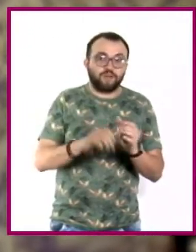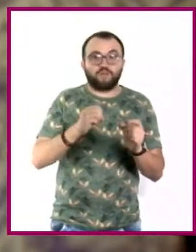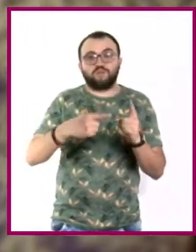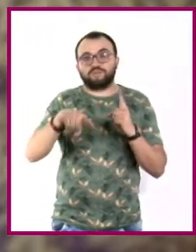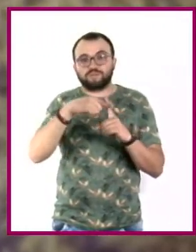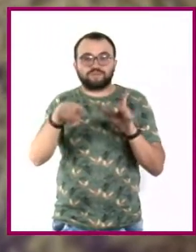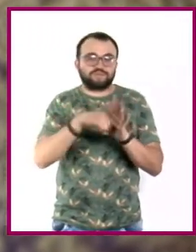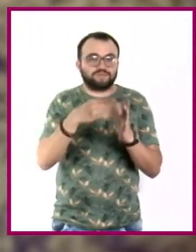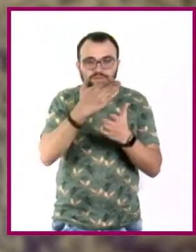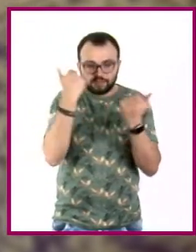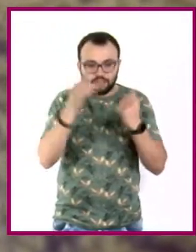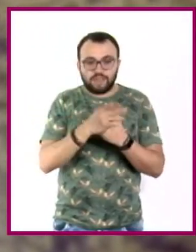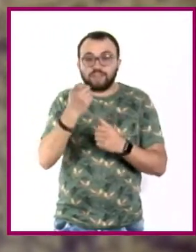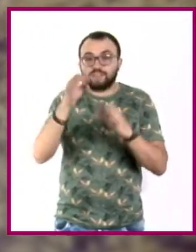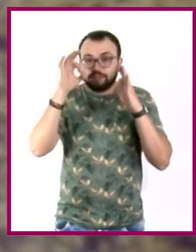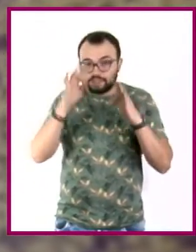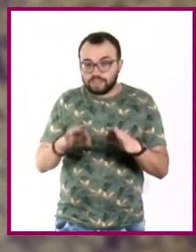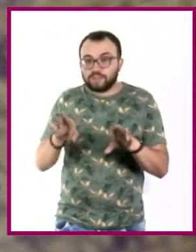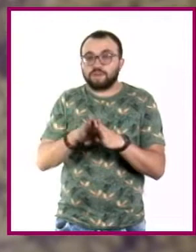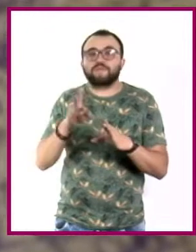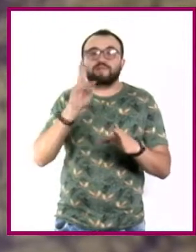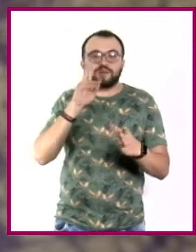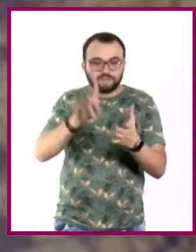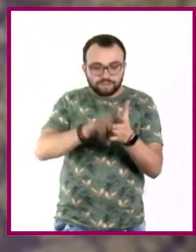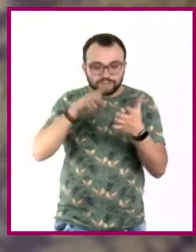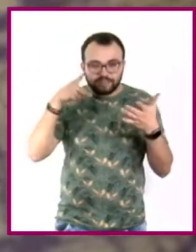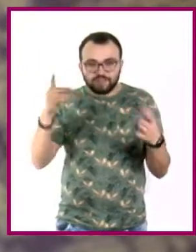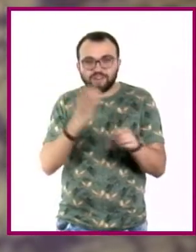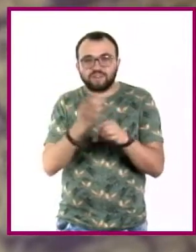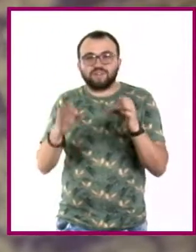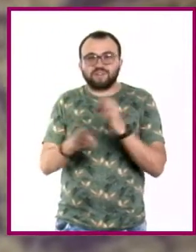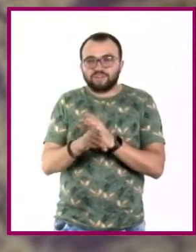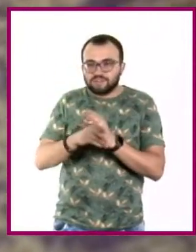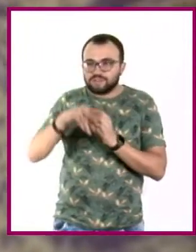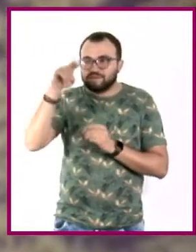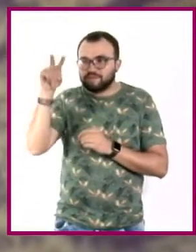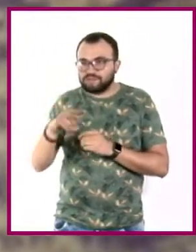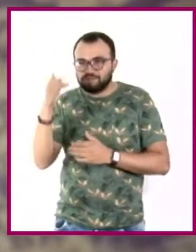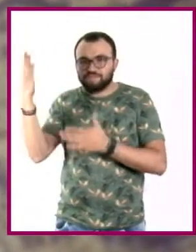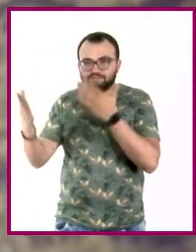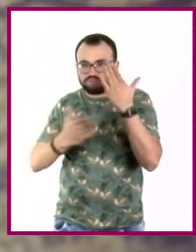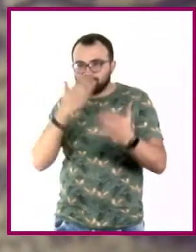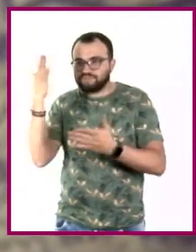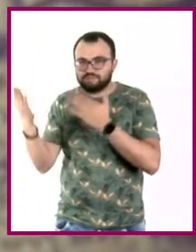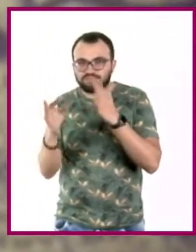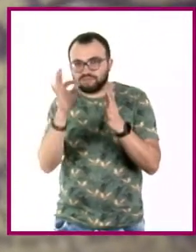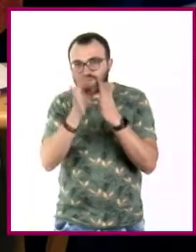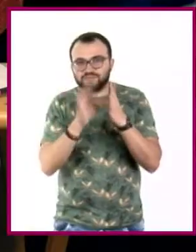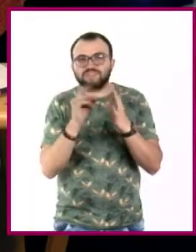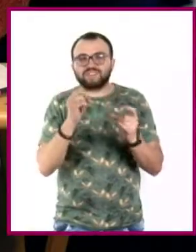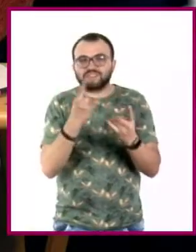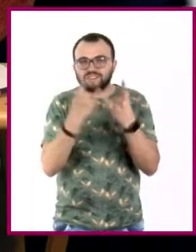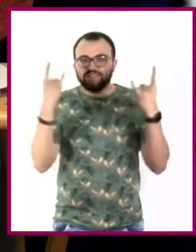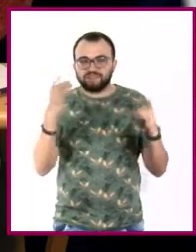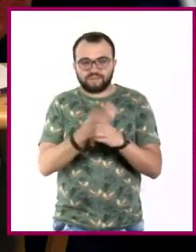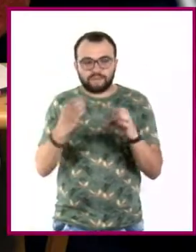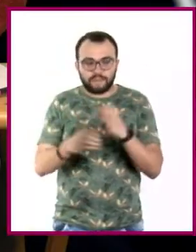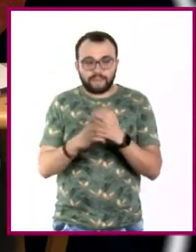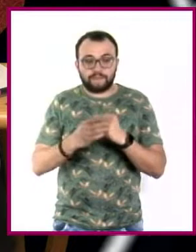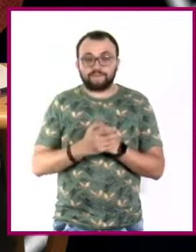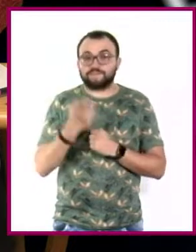tradicionales. Señala que analizó los periódicos, los estudios etnográficos y las bases de datos históricas. Lo novedoso